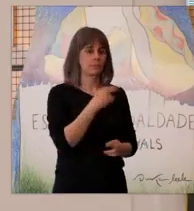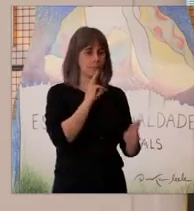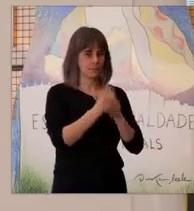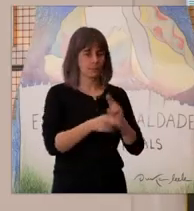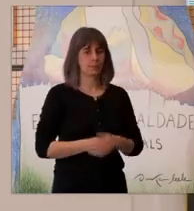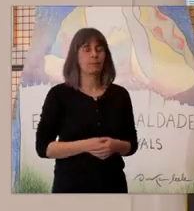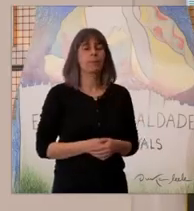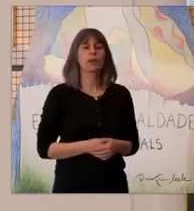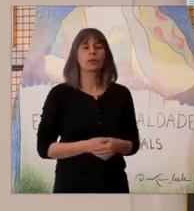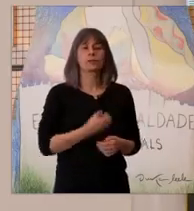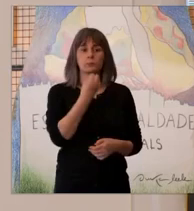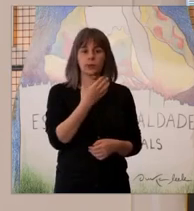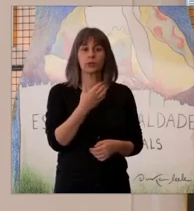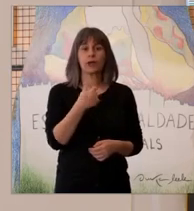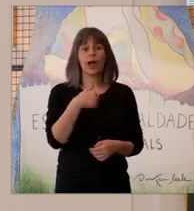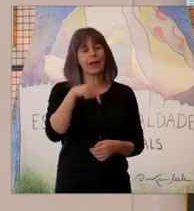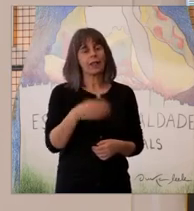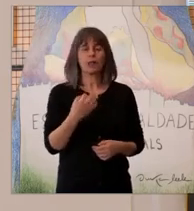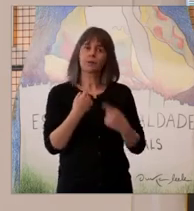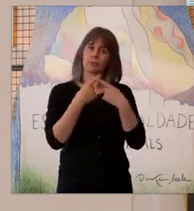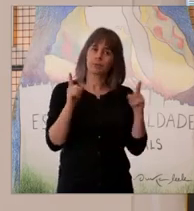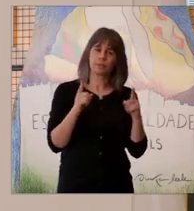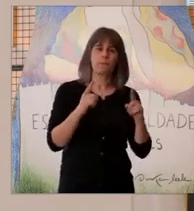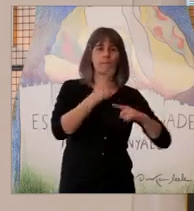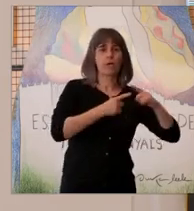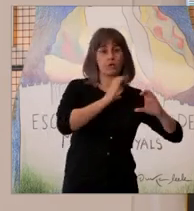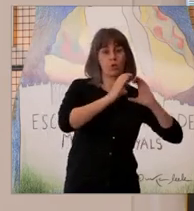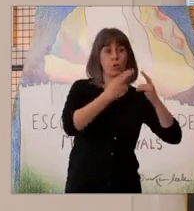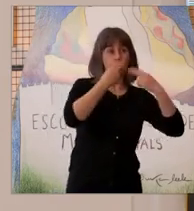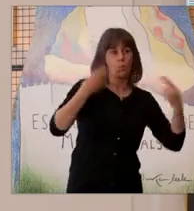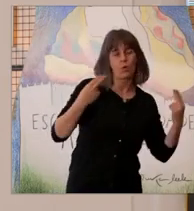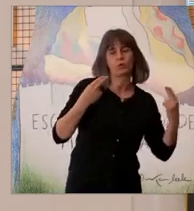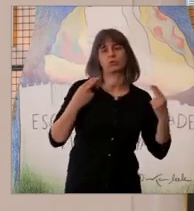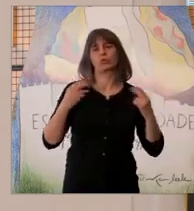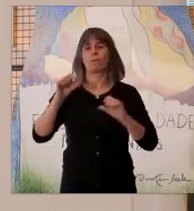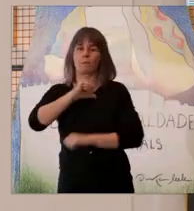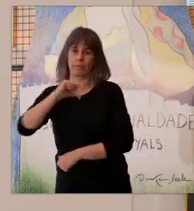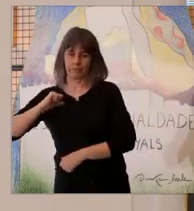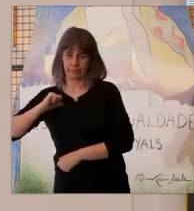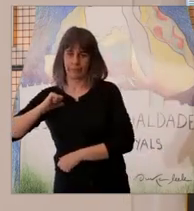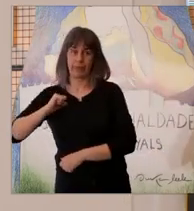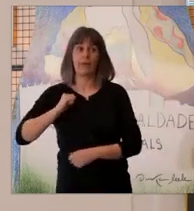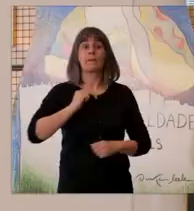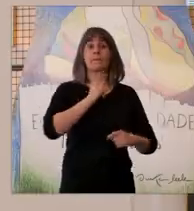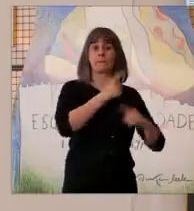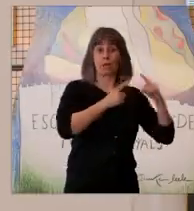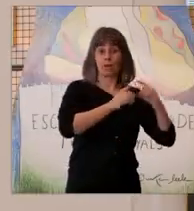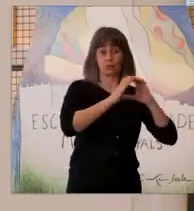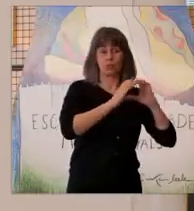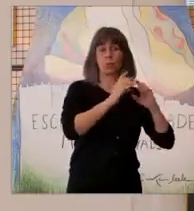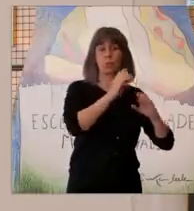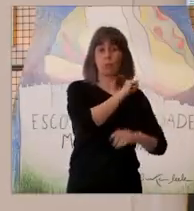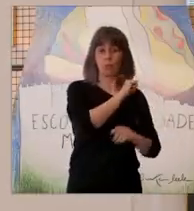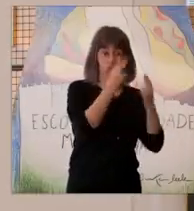vamos a ver aquí hay que distinguir entre medios públicos y medios que no lo son los medios públicos desde luego están bajo la responsabilidad